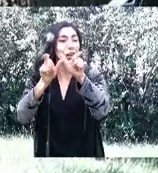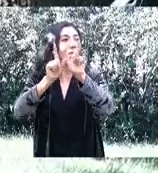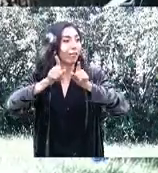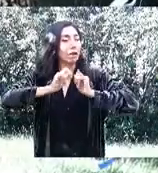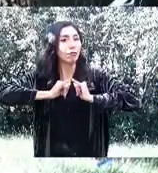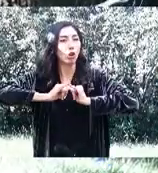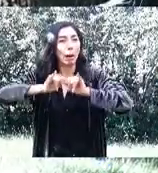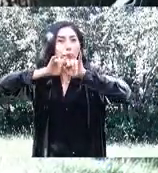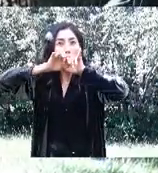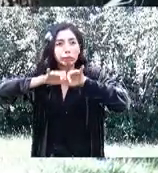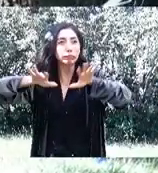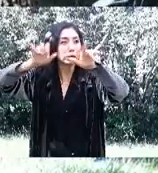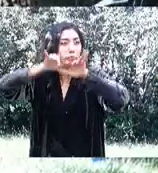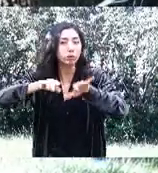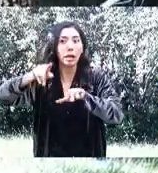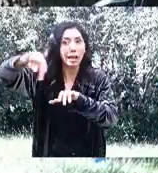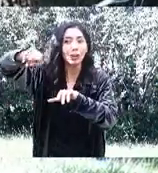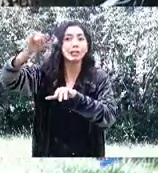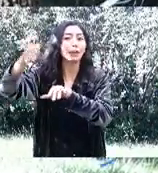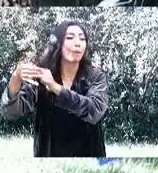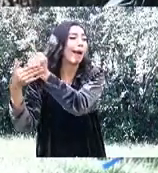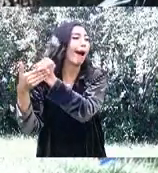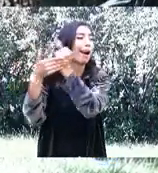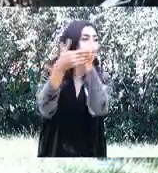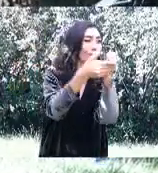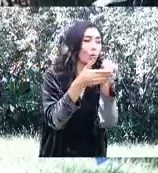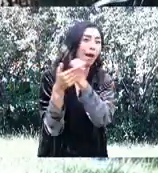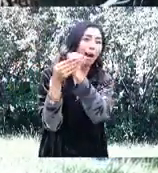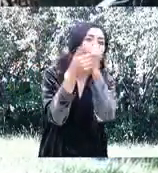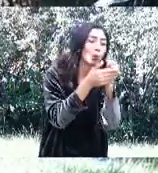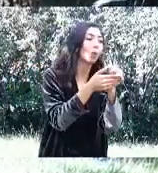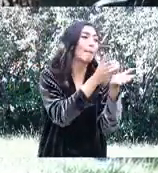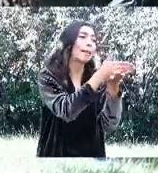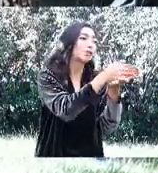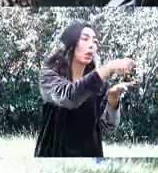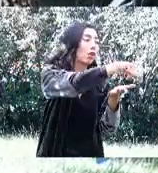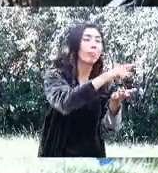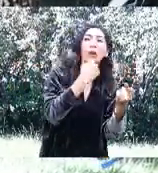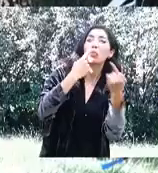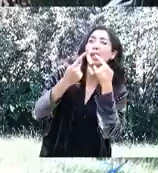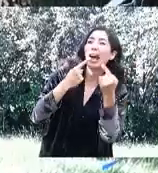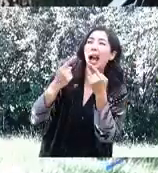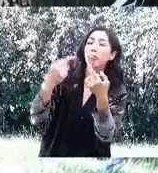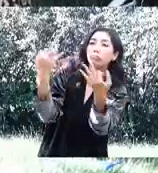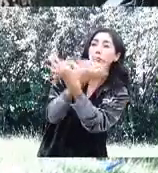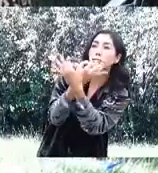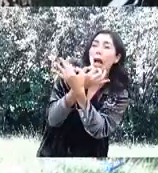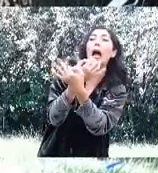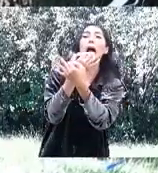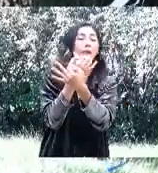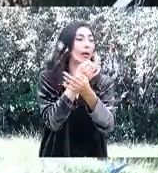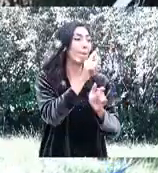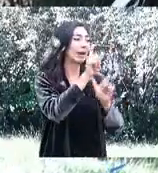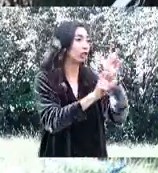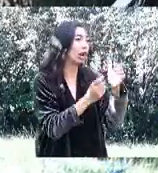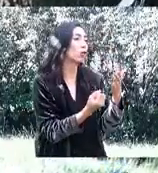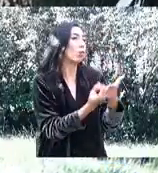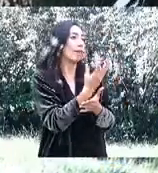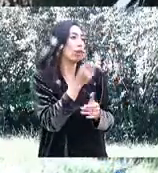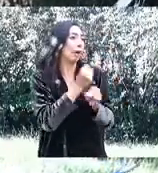están en constante ayuda de la articulación entre los mediadores que llegan hace poco y ellos que están hace mucho